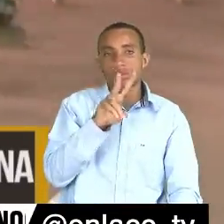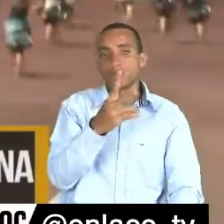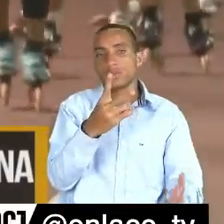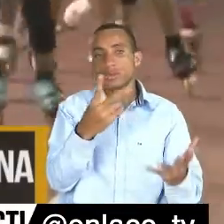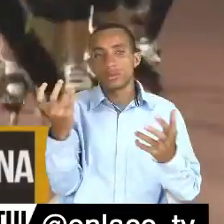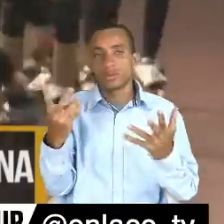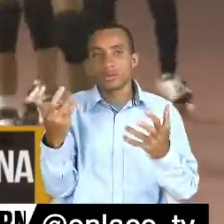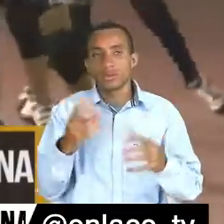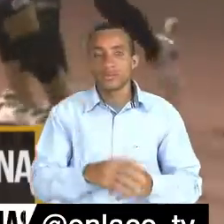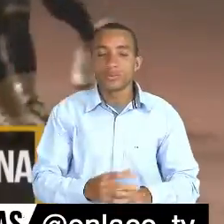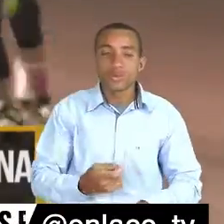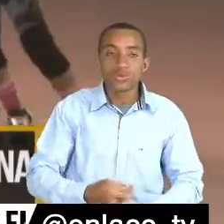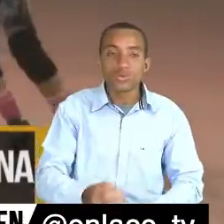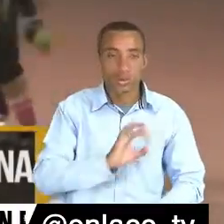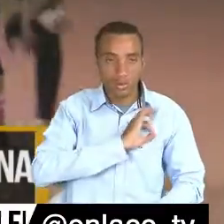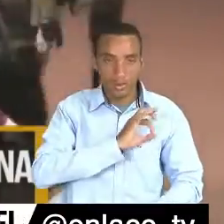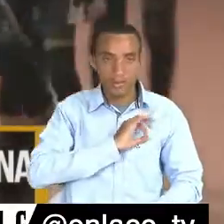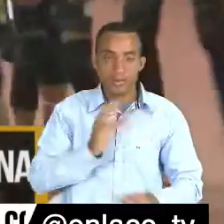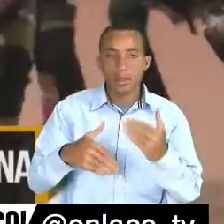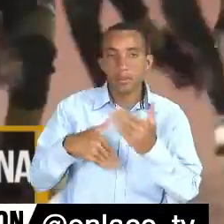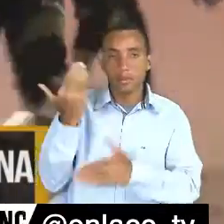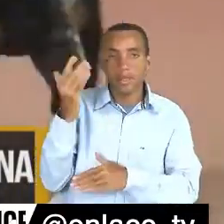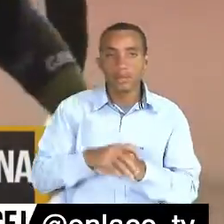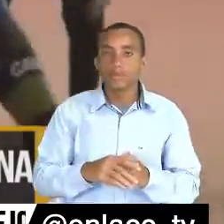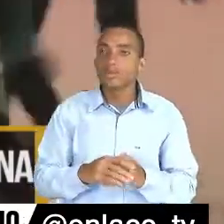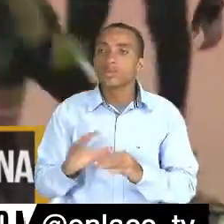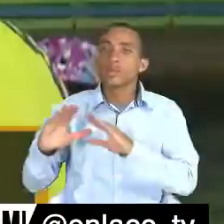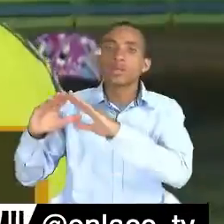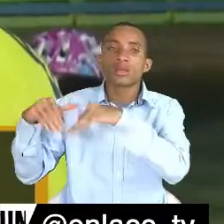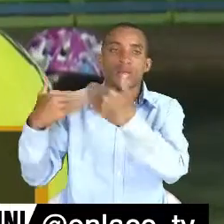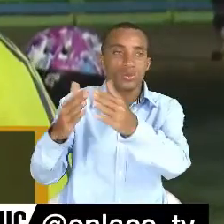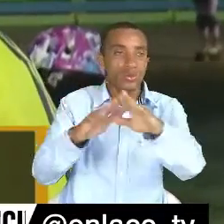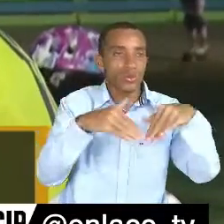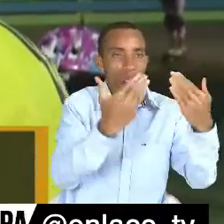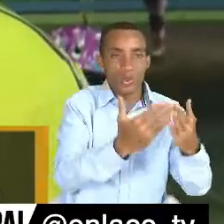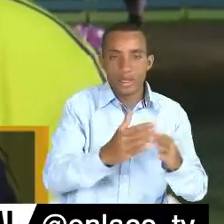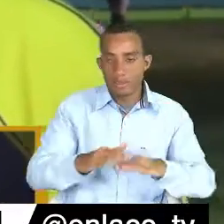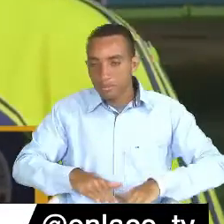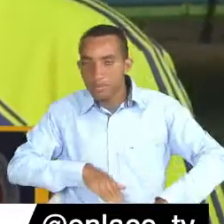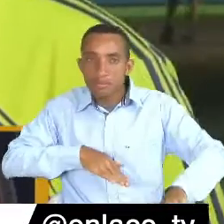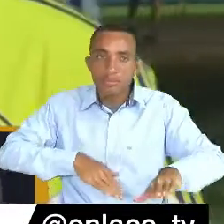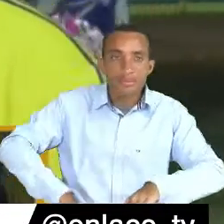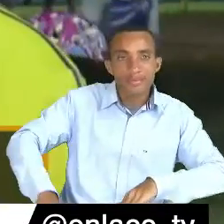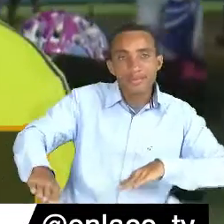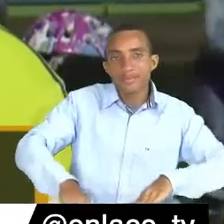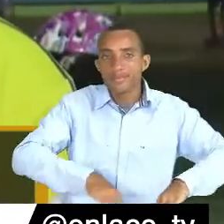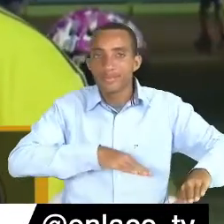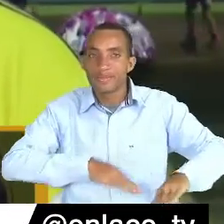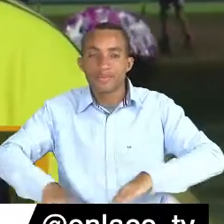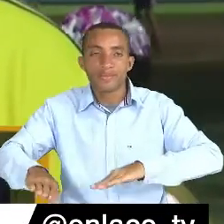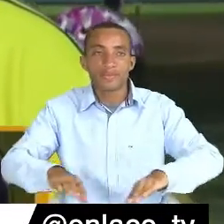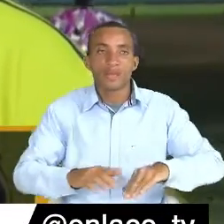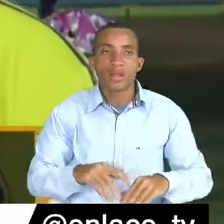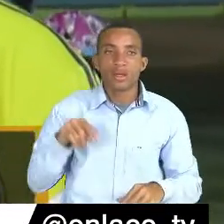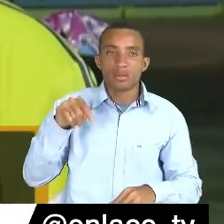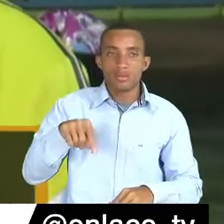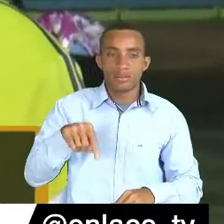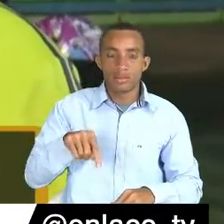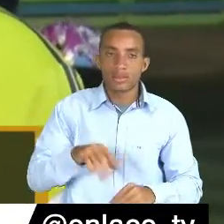próximo sábado cuando se dé inicio al Festival de Escuelas de Patinaje de la ciudad. Bueno, es el primer municipal de Barranca Bermeja en cuanto a